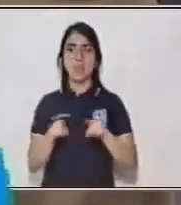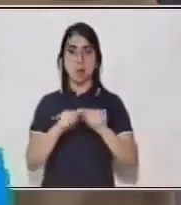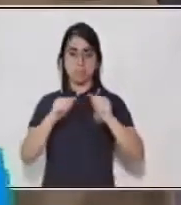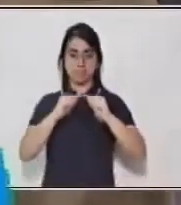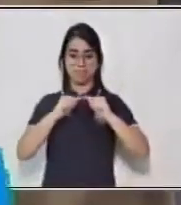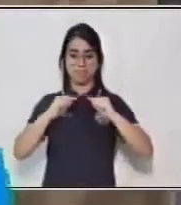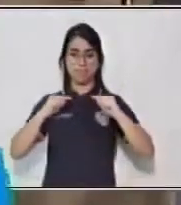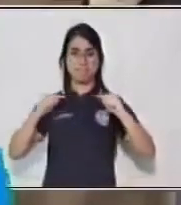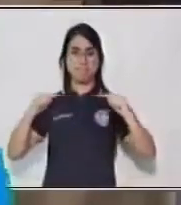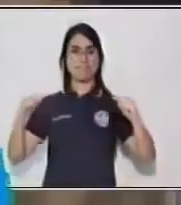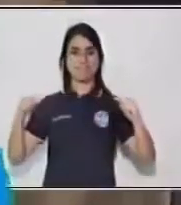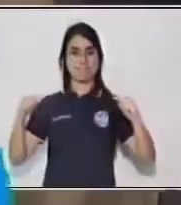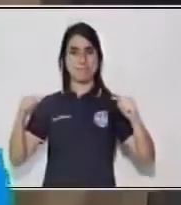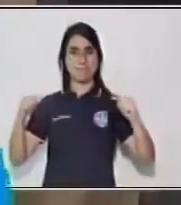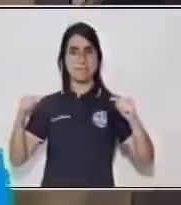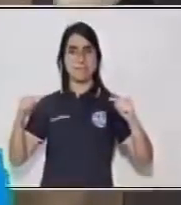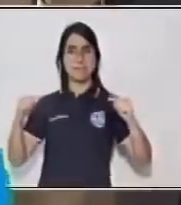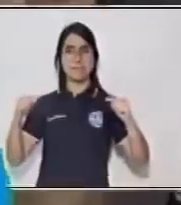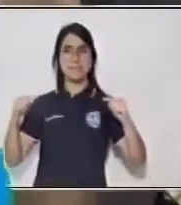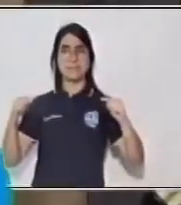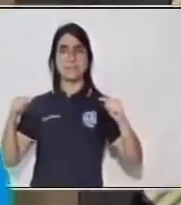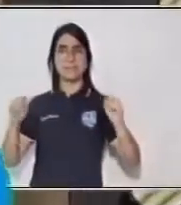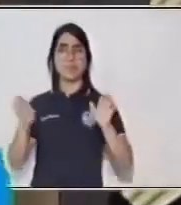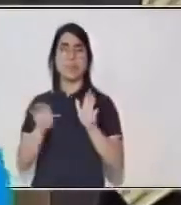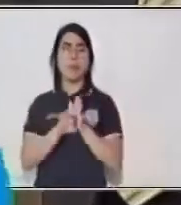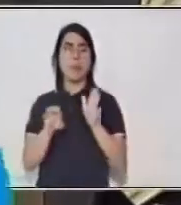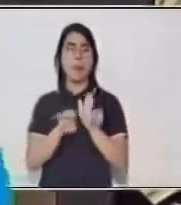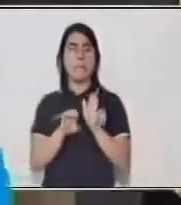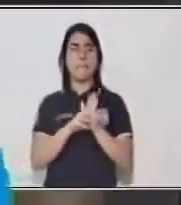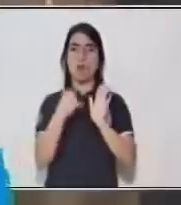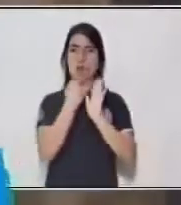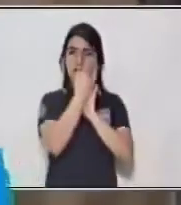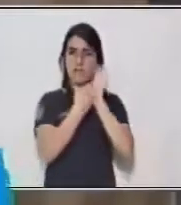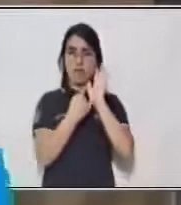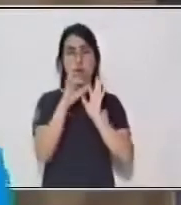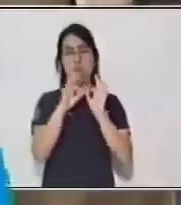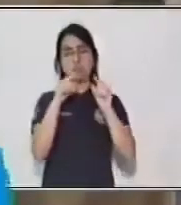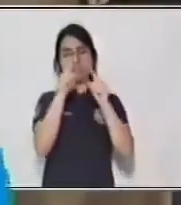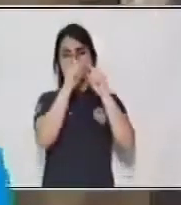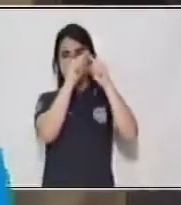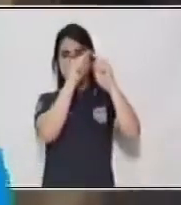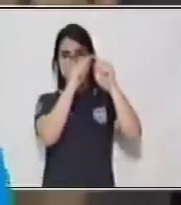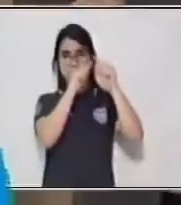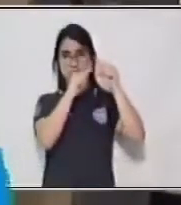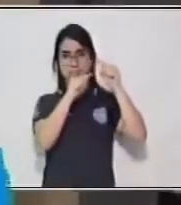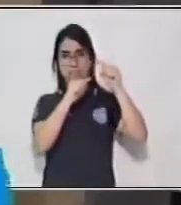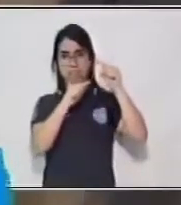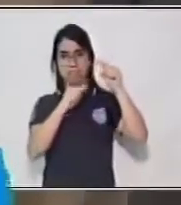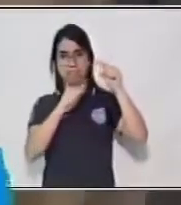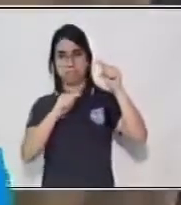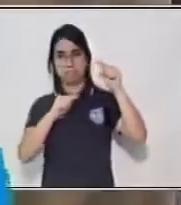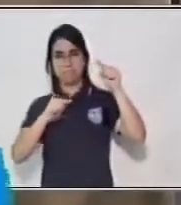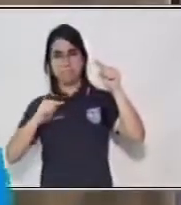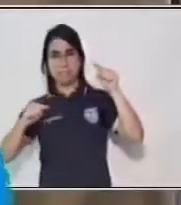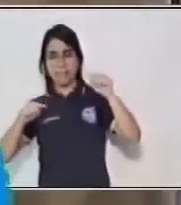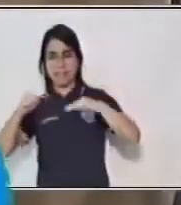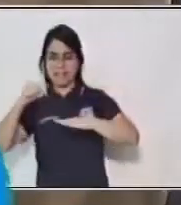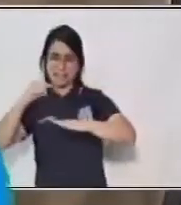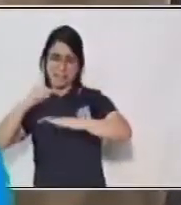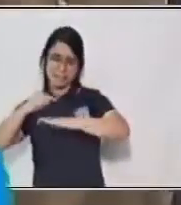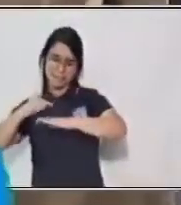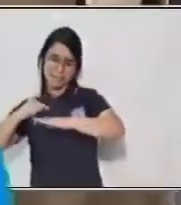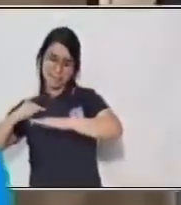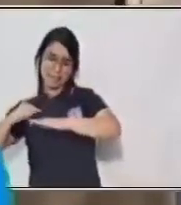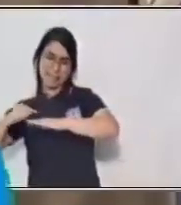una asíntota. O sea que las gráficas se van a ir acercando al eje X, pero nunca lo van a tocar.